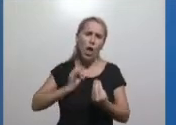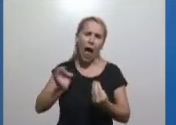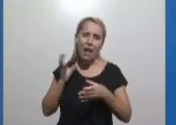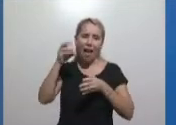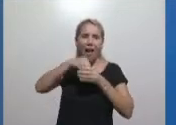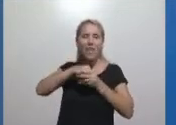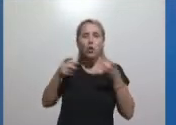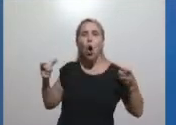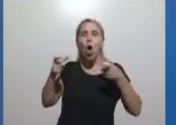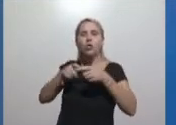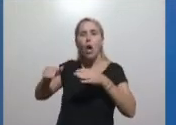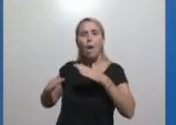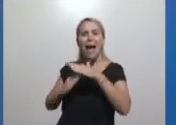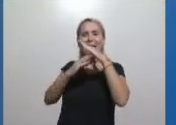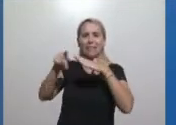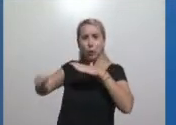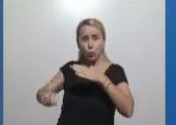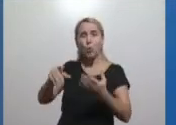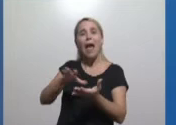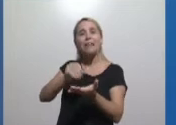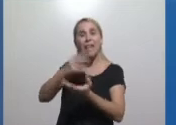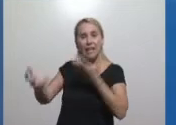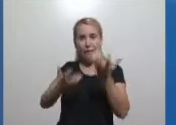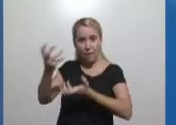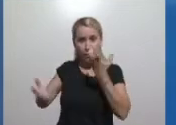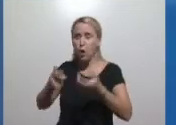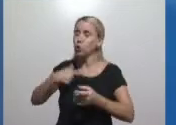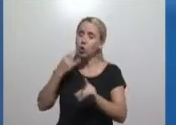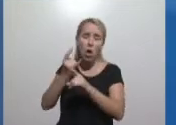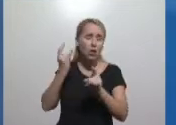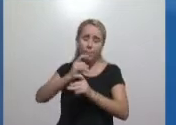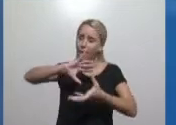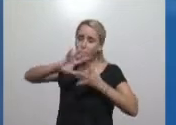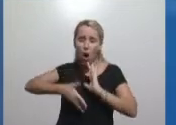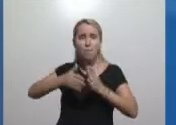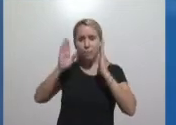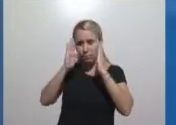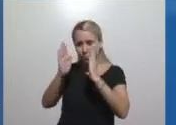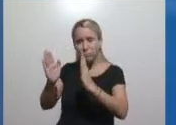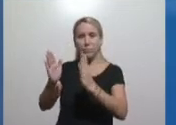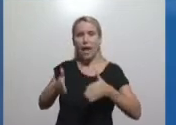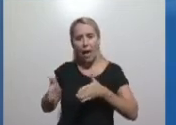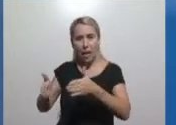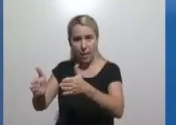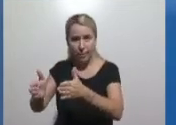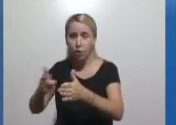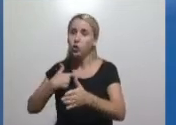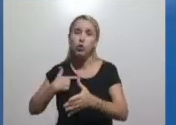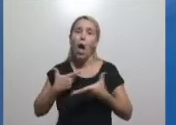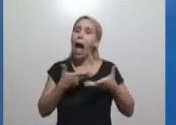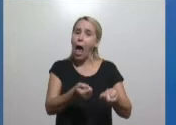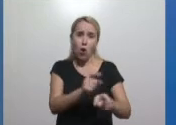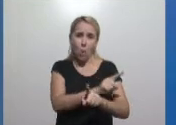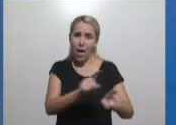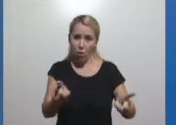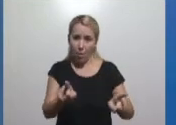de la Magistratura en la provincia de Tierra del Fuego y siempre tuve una línea de conducta que hoy la voy a volver a repetir. Yo no voy a acompañar el pliego de algunos